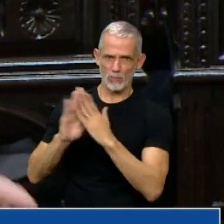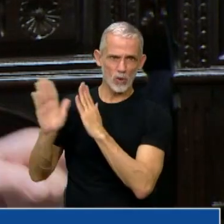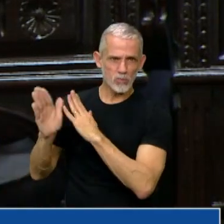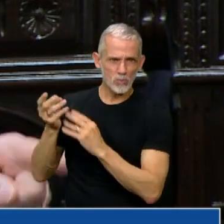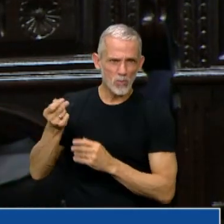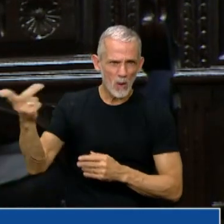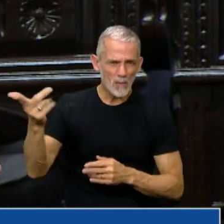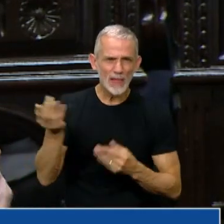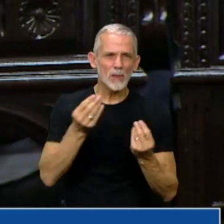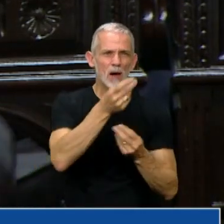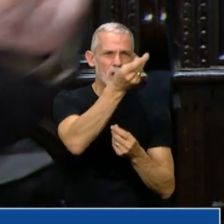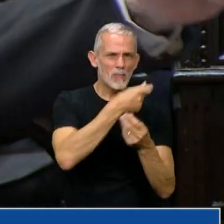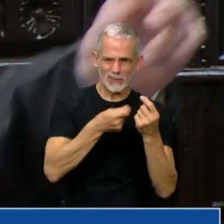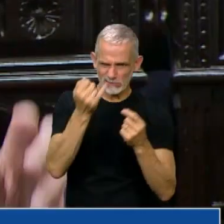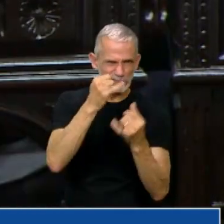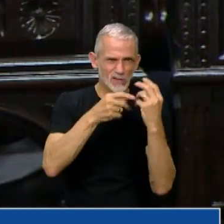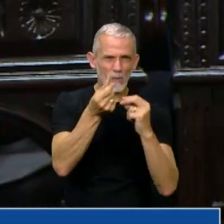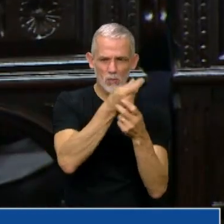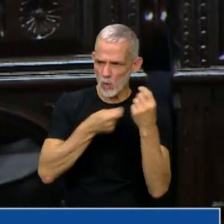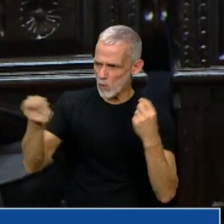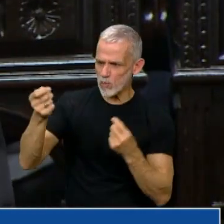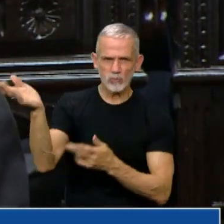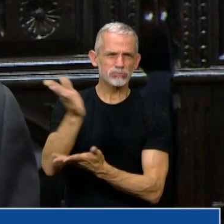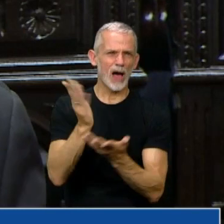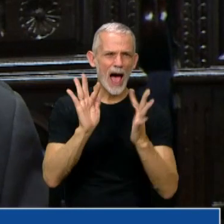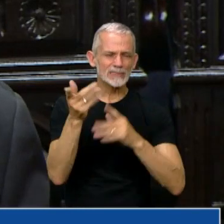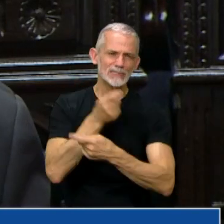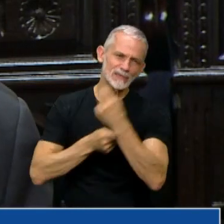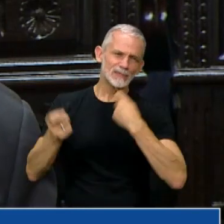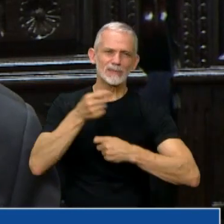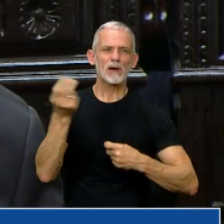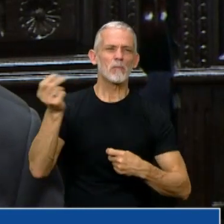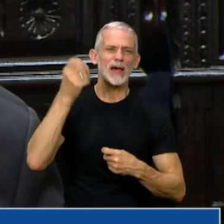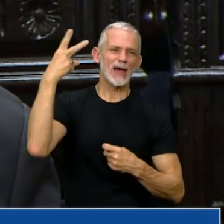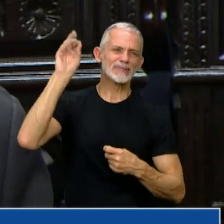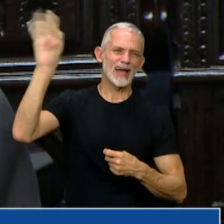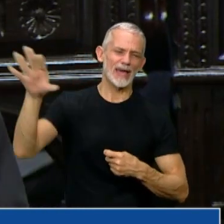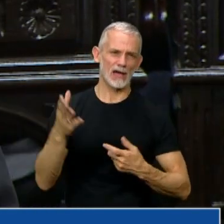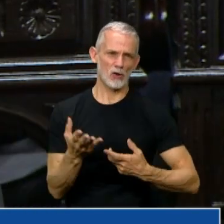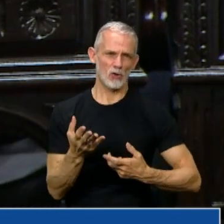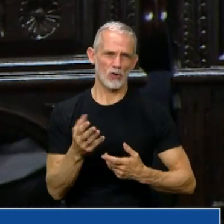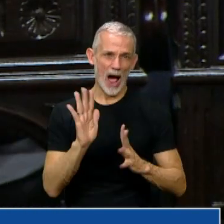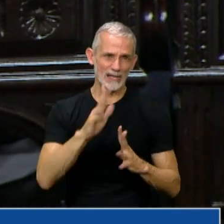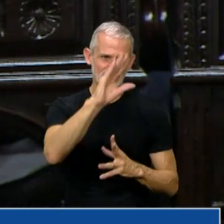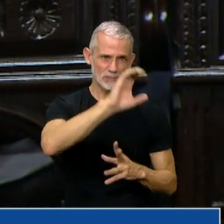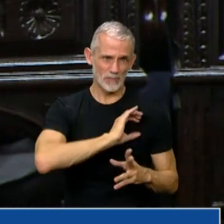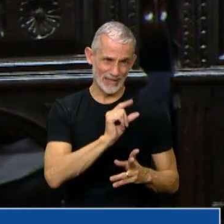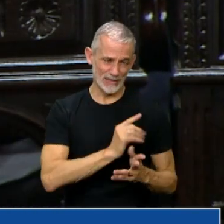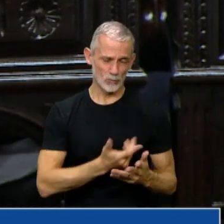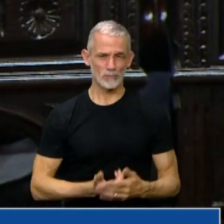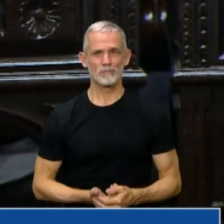entraron a hacer bicicleta financiera atraídos por los mecanismos que se habían generado esos efectos.